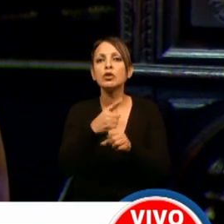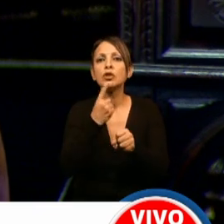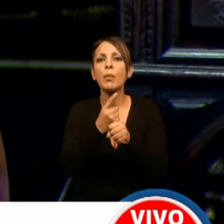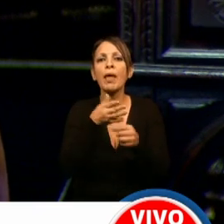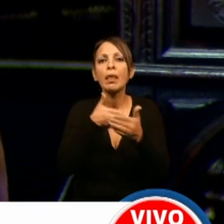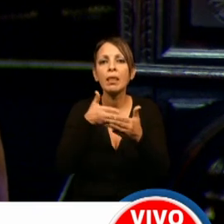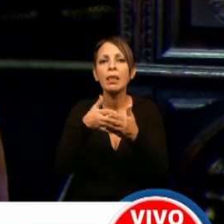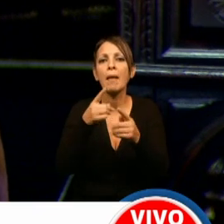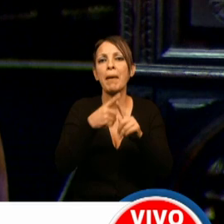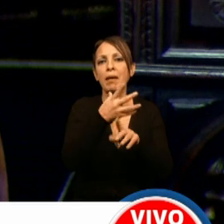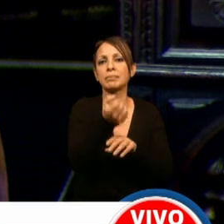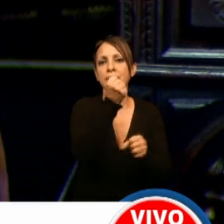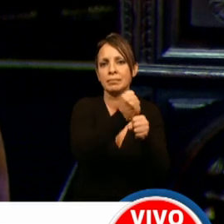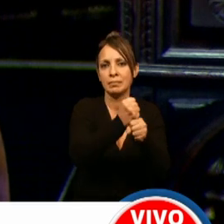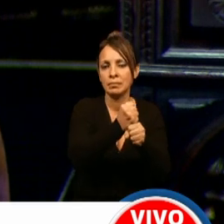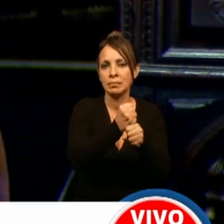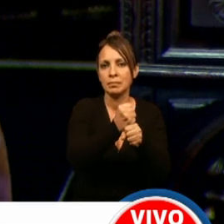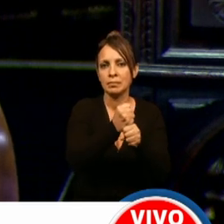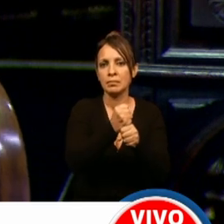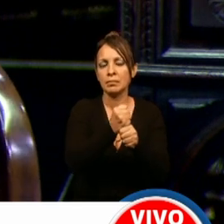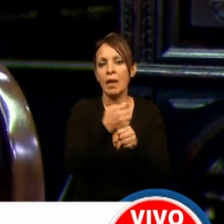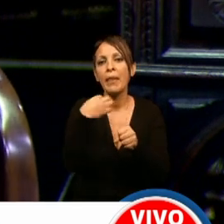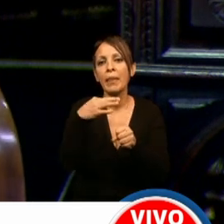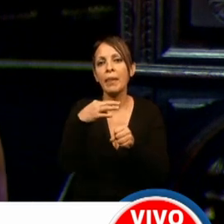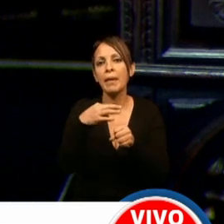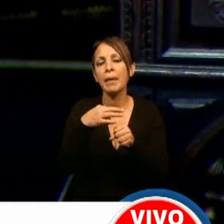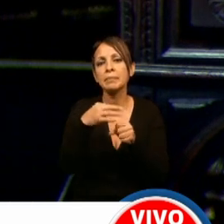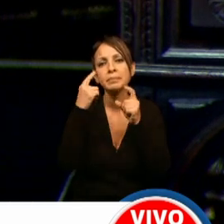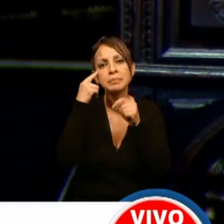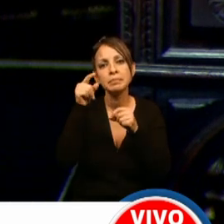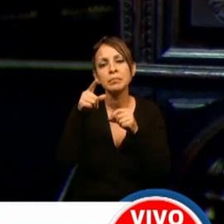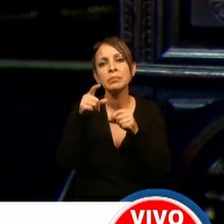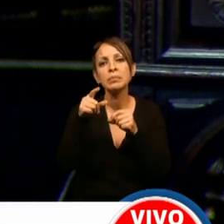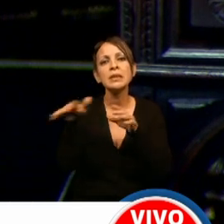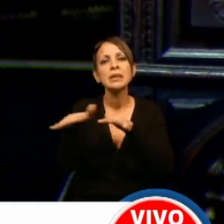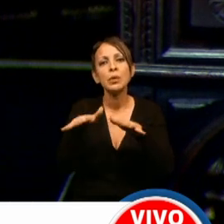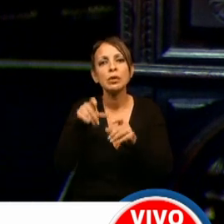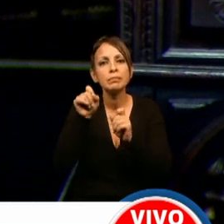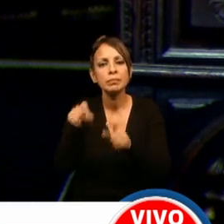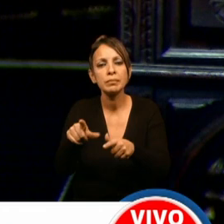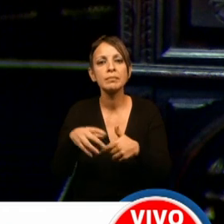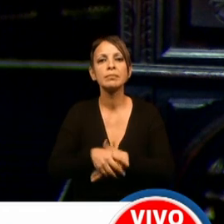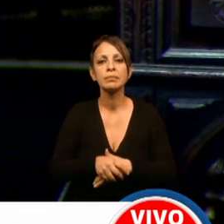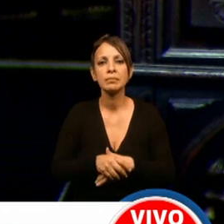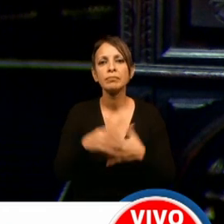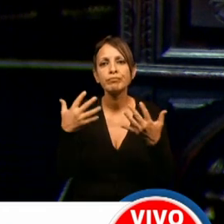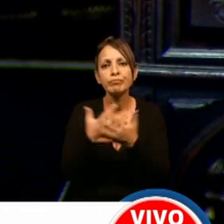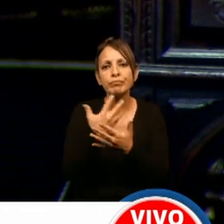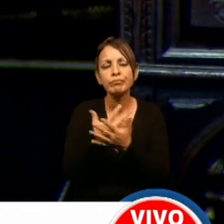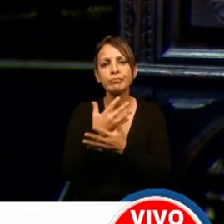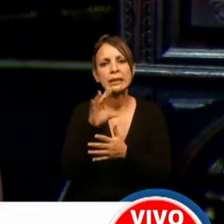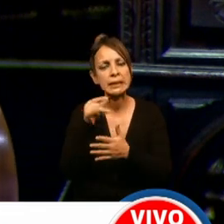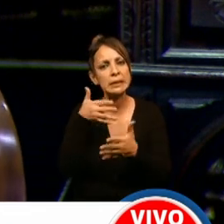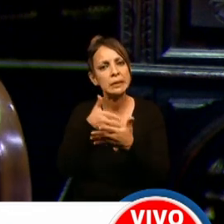considerando la particularidad si la particular situación perdón de un haber vulnere vulnerabilidad